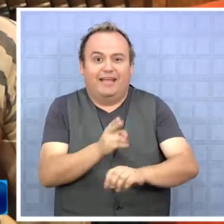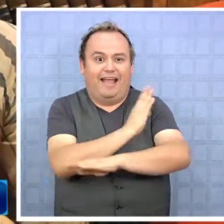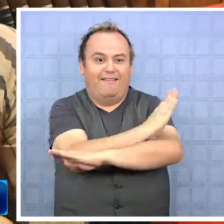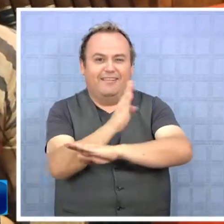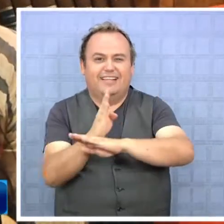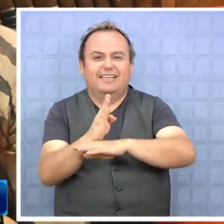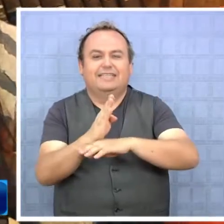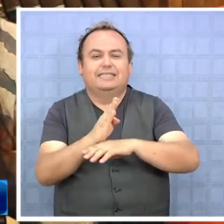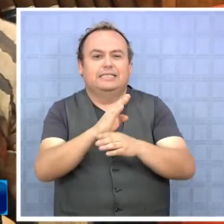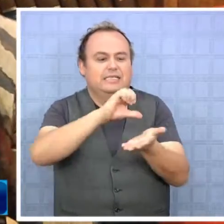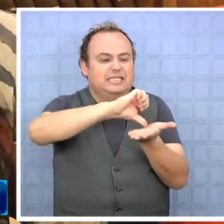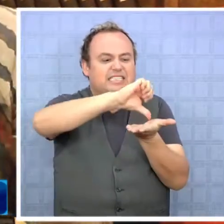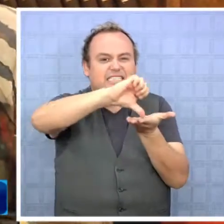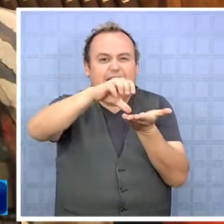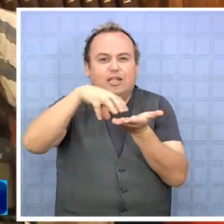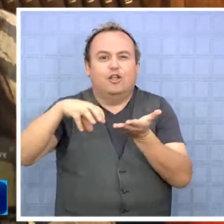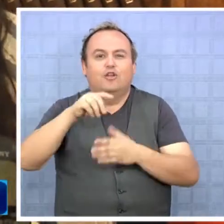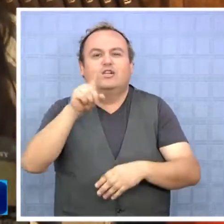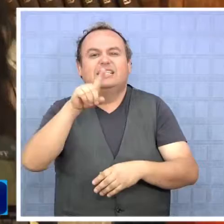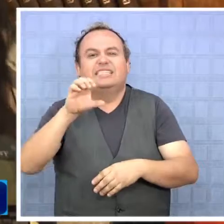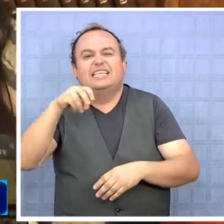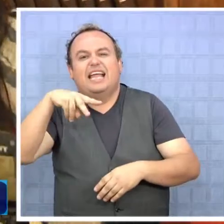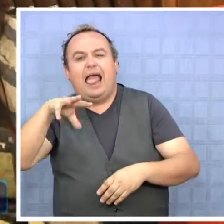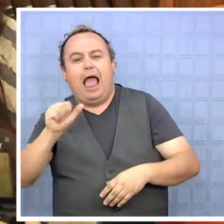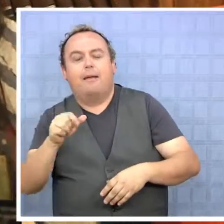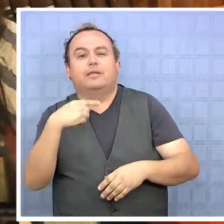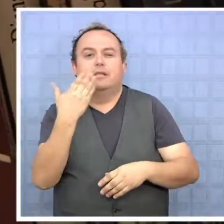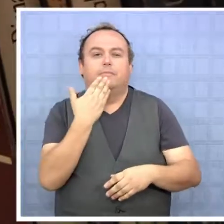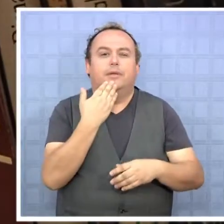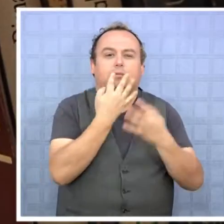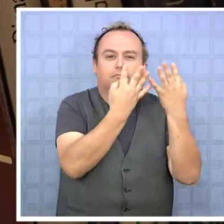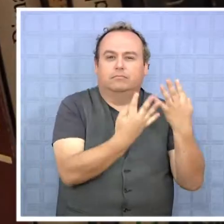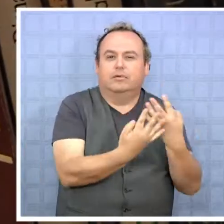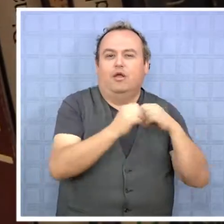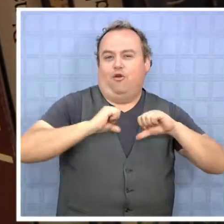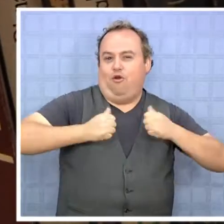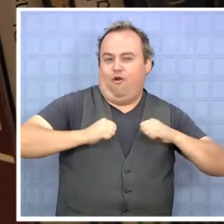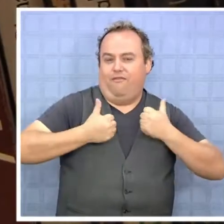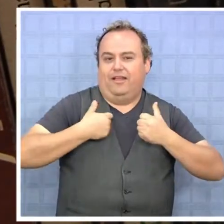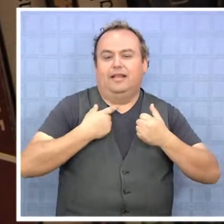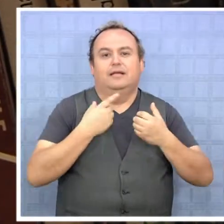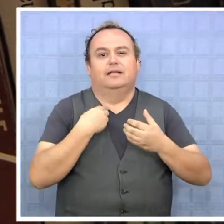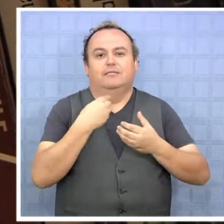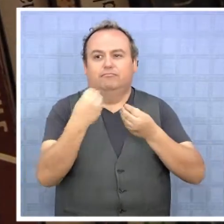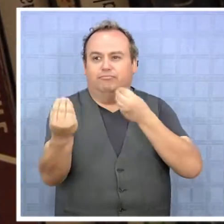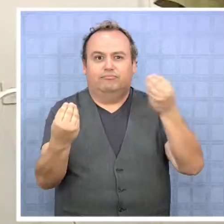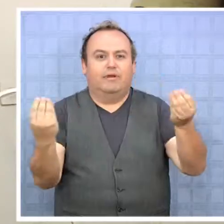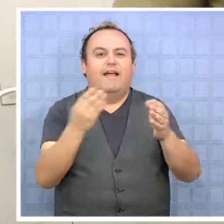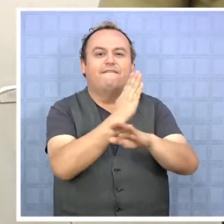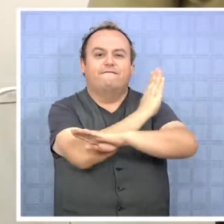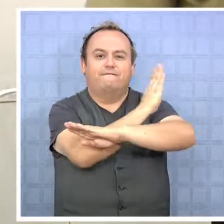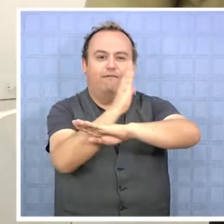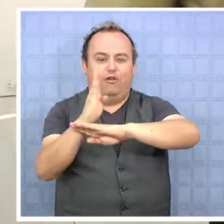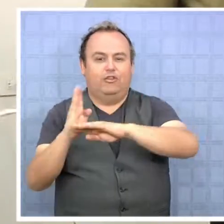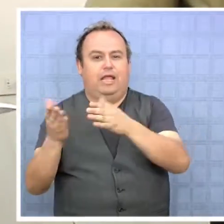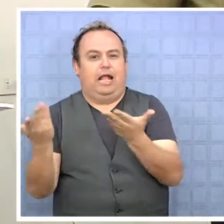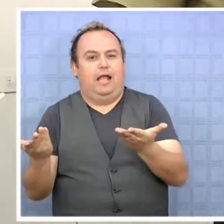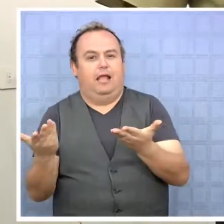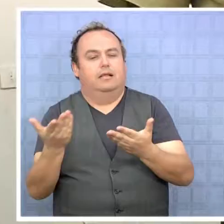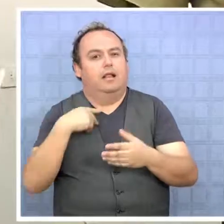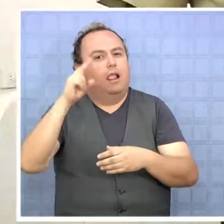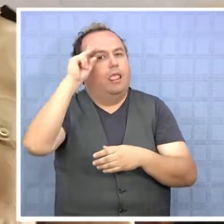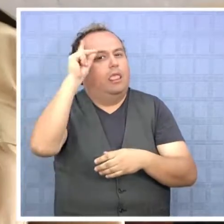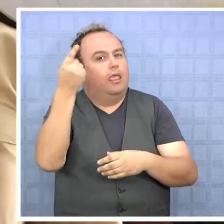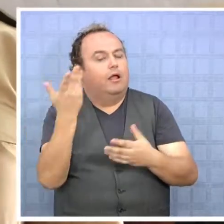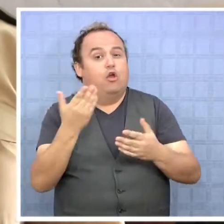las bibliotecas en los 17 centros de Sename y también las 17 secciones juveniles de Gendarmería. Esta iniciativa de incorporar bibliotecas en los centros cerrados nace